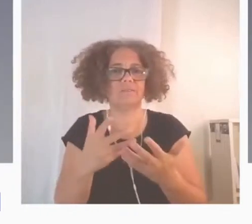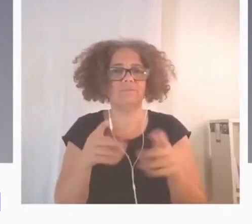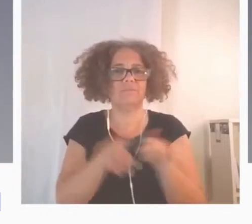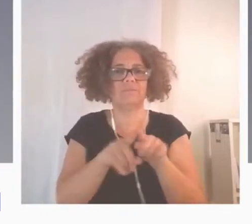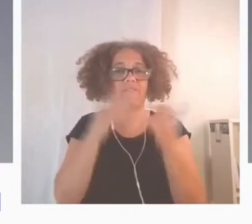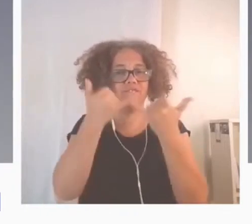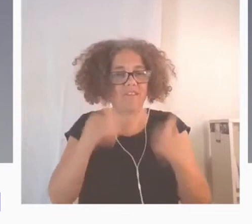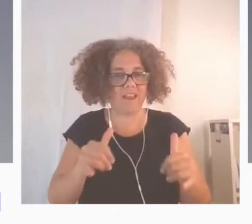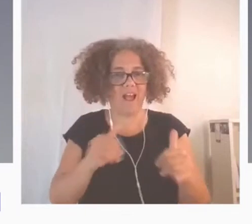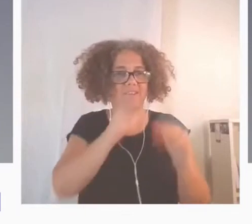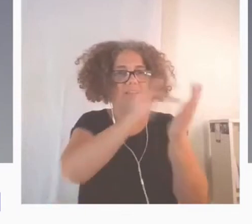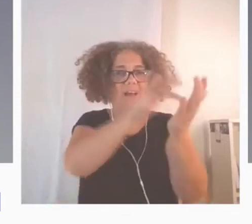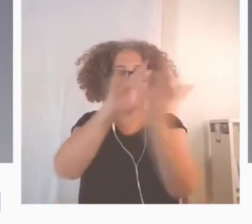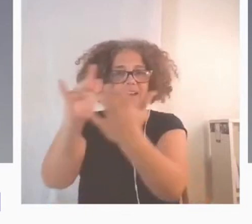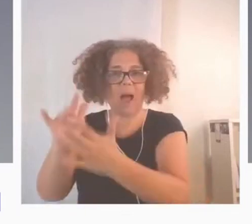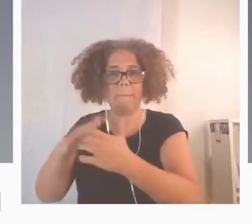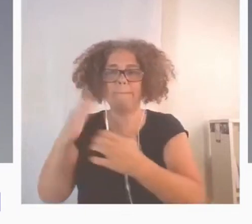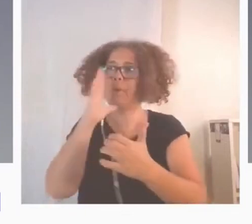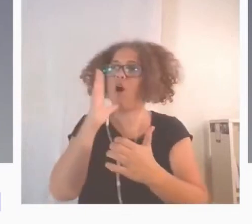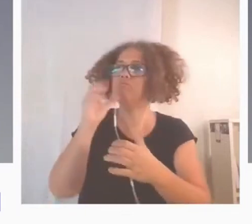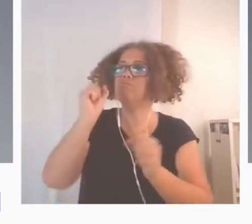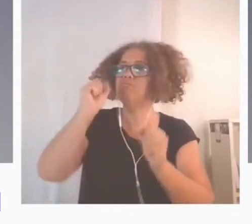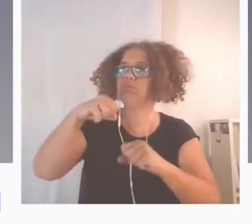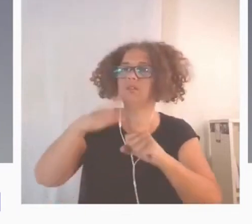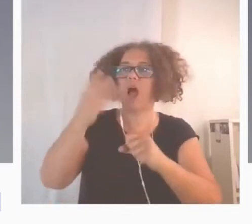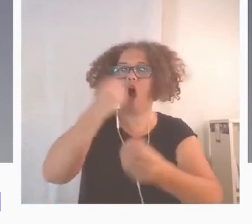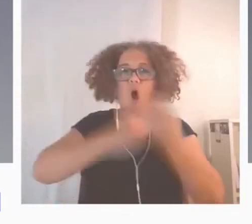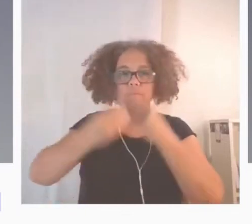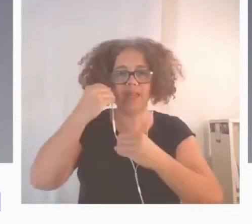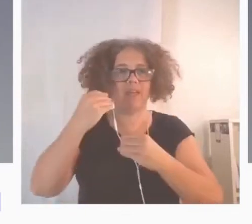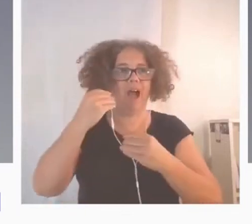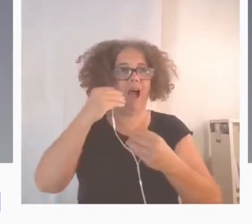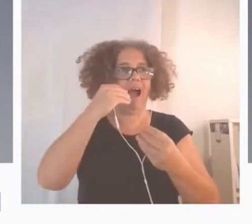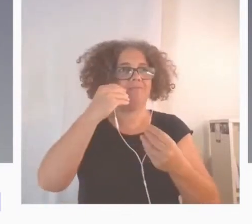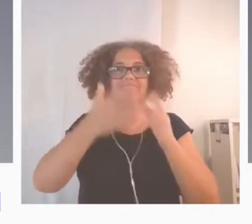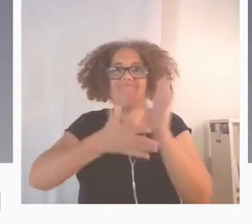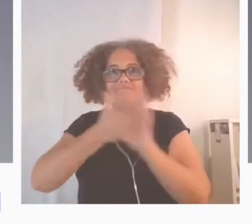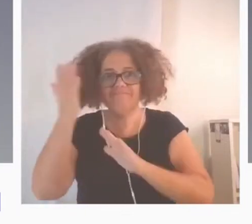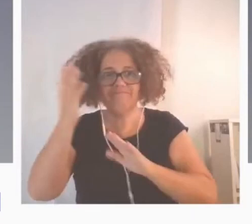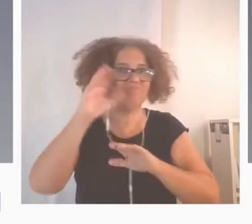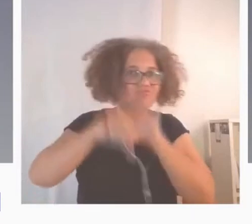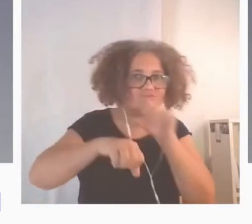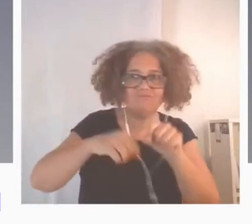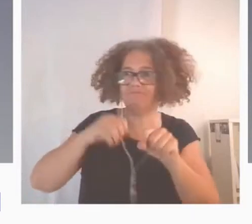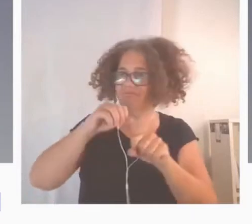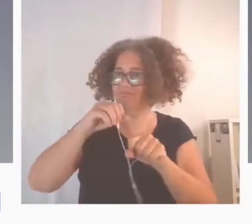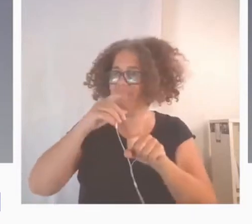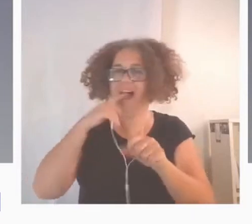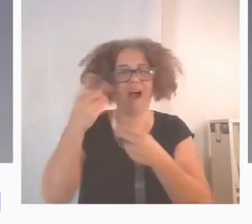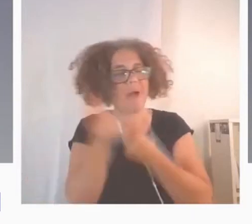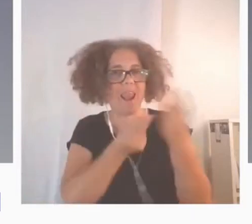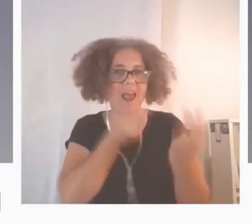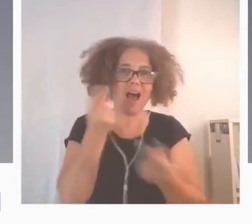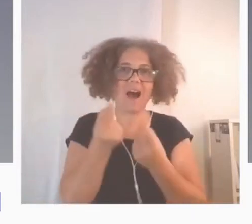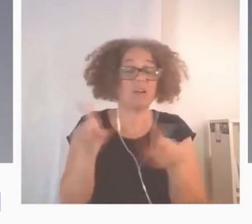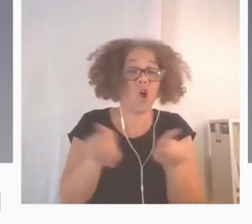ferias por conocer a probar su comida tradicional, a comprar artesanía, a bailar, a que